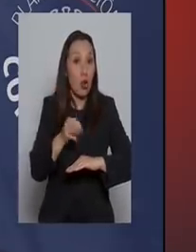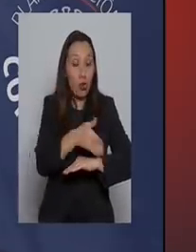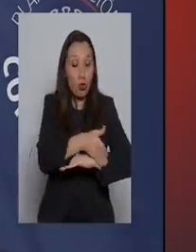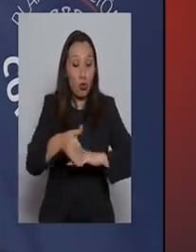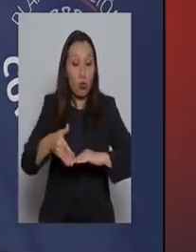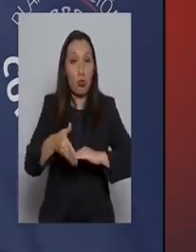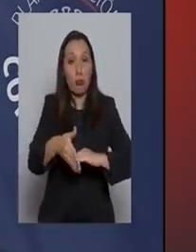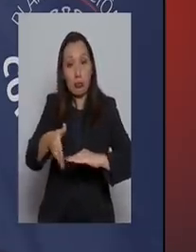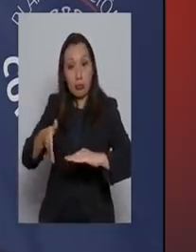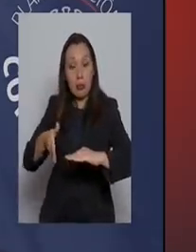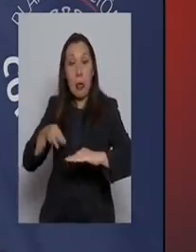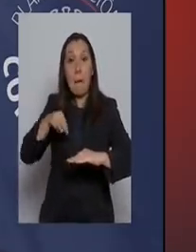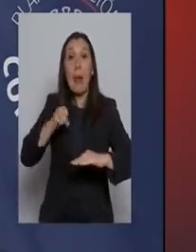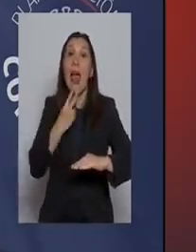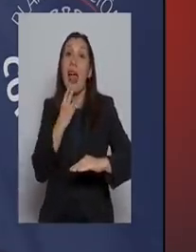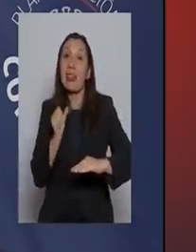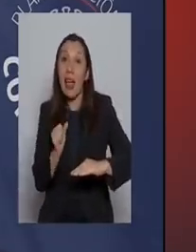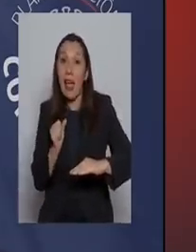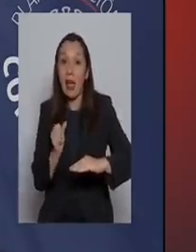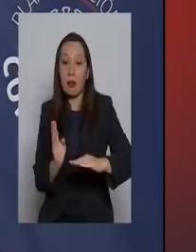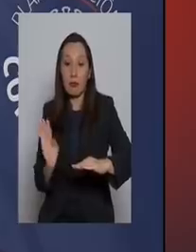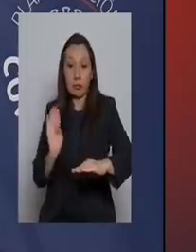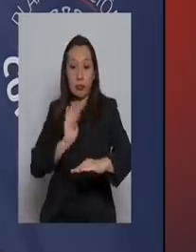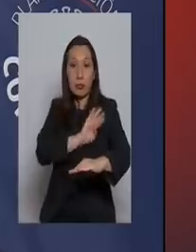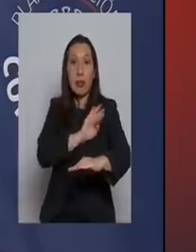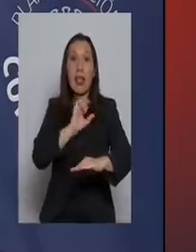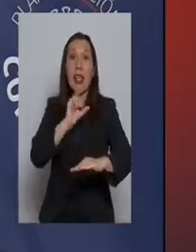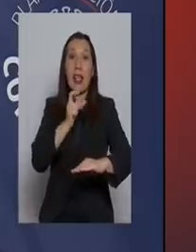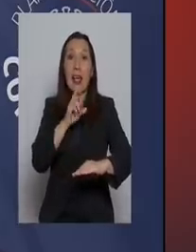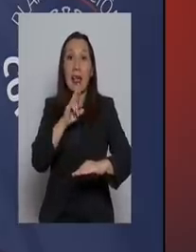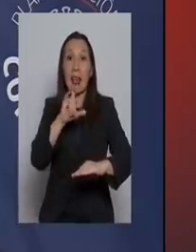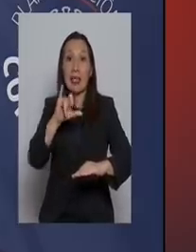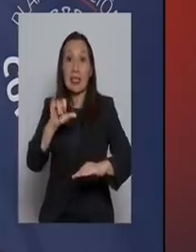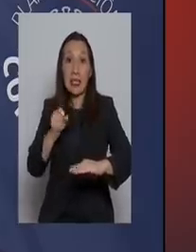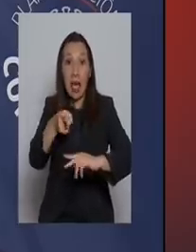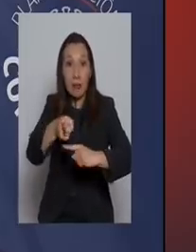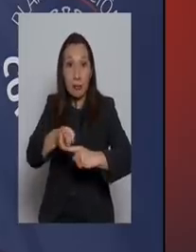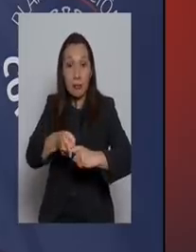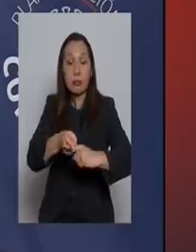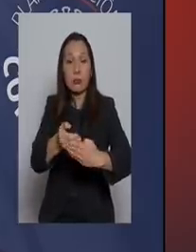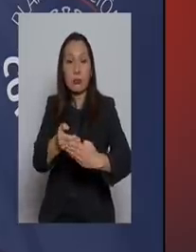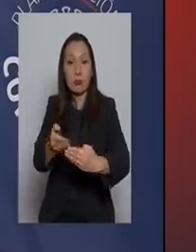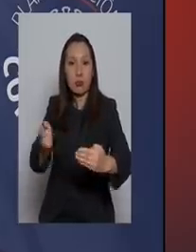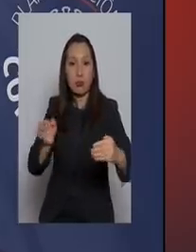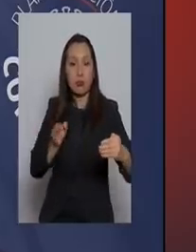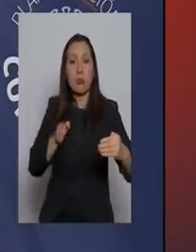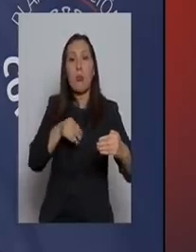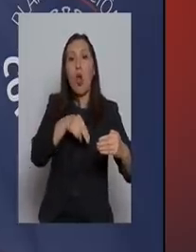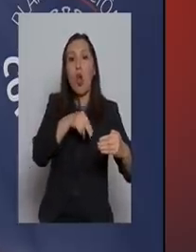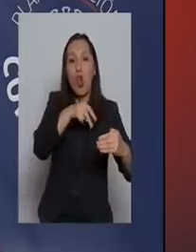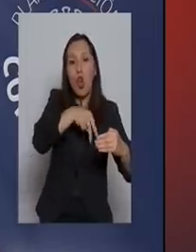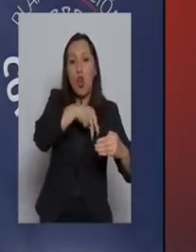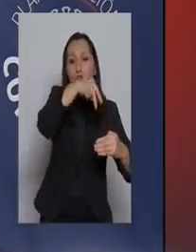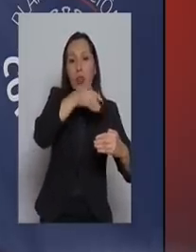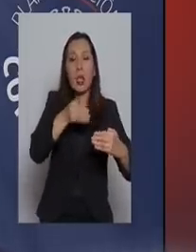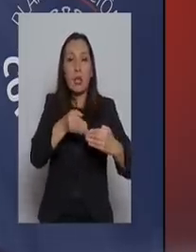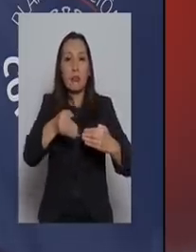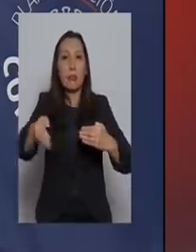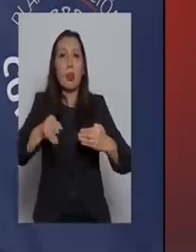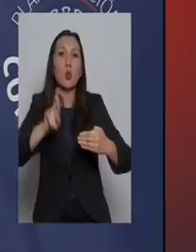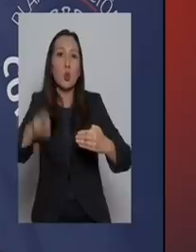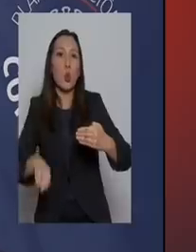Avenida Mata, Avenida Grecia es el que divide en el sector norte y el sector sur